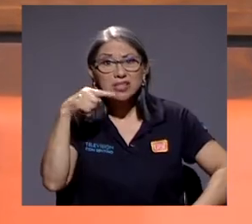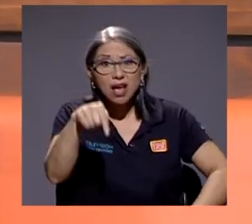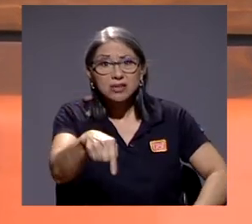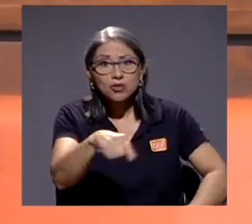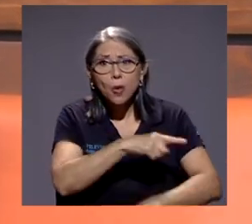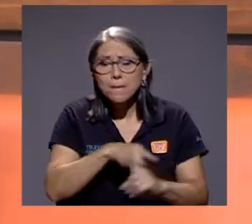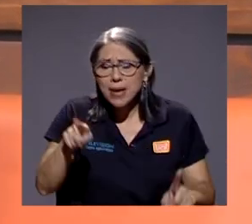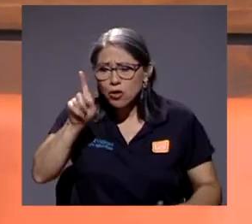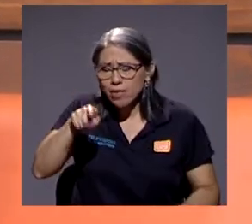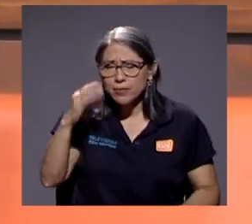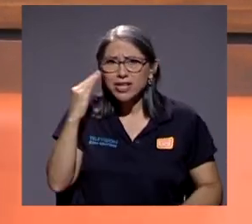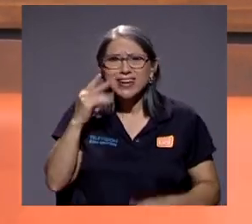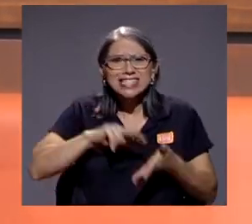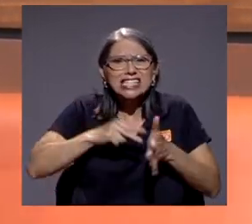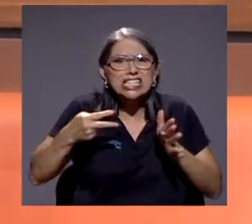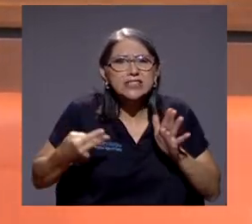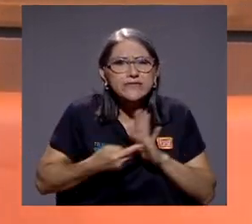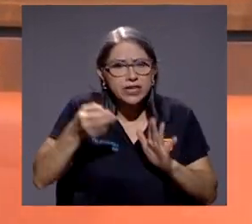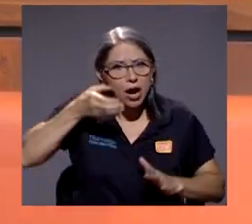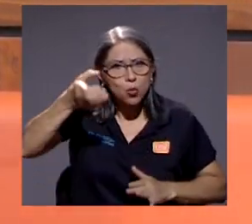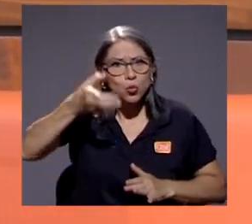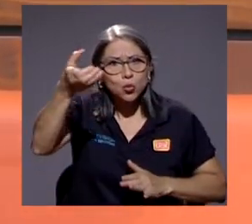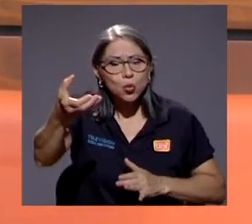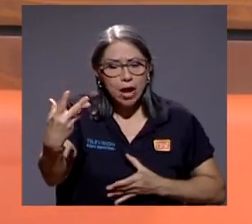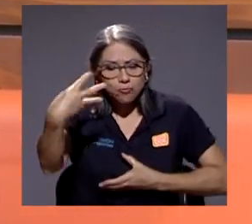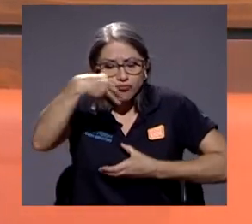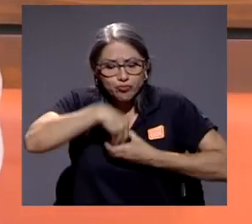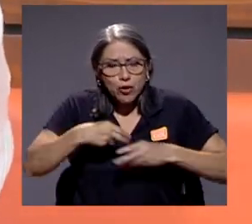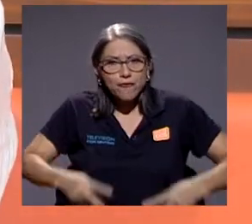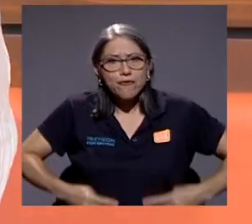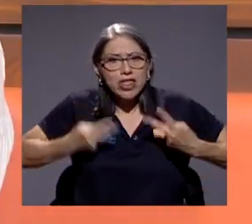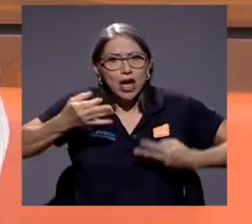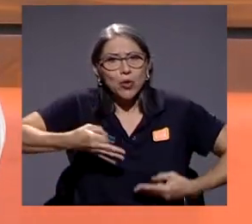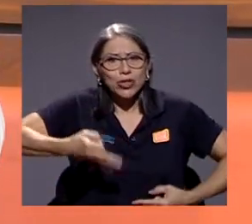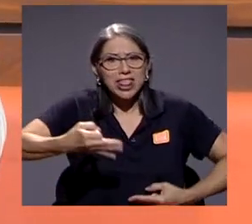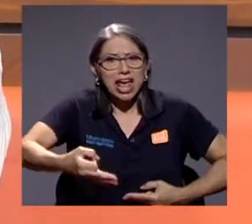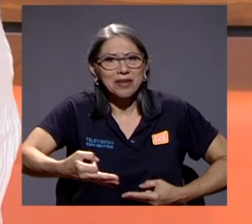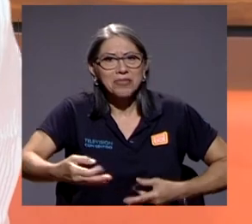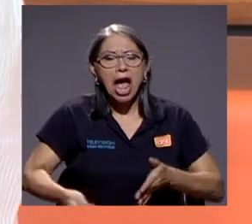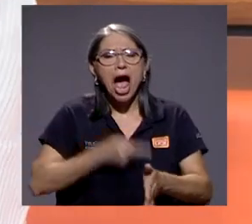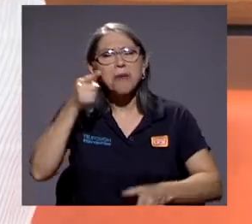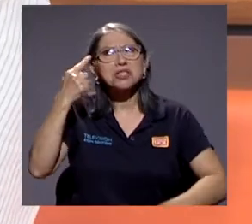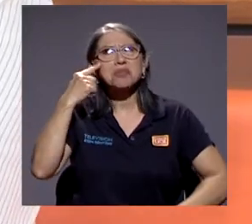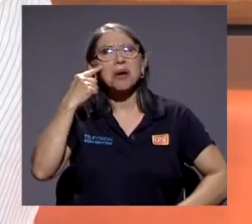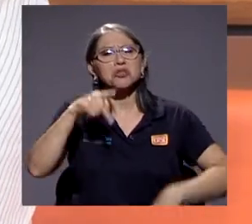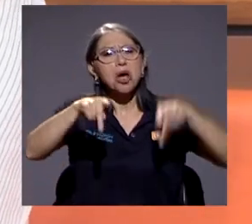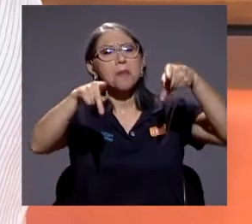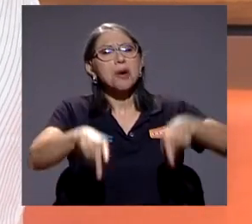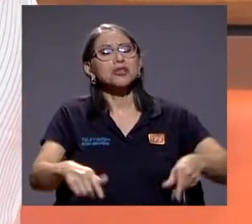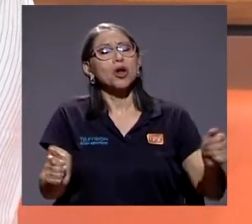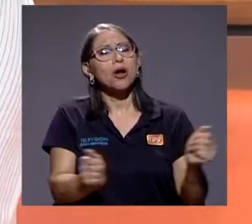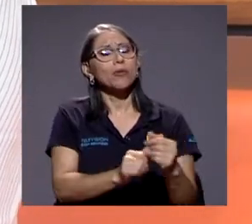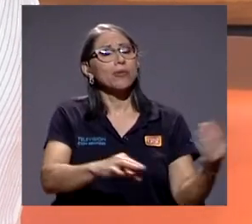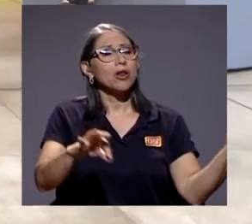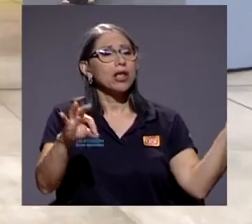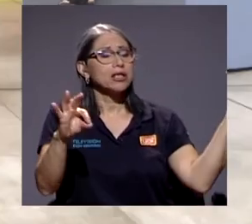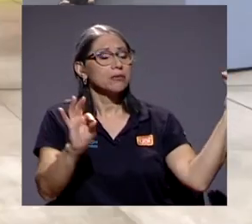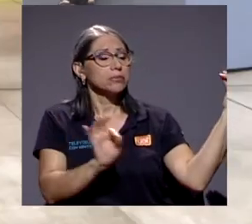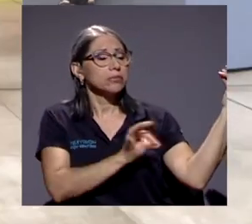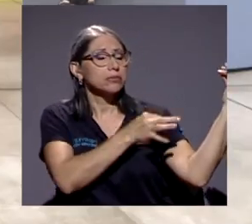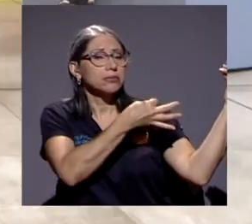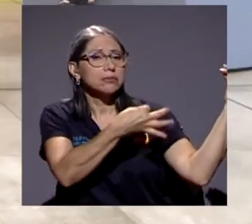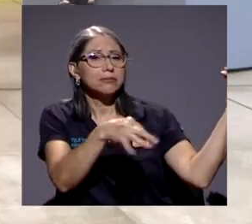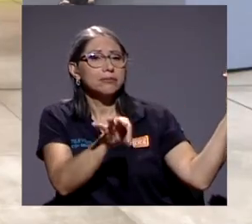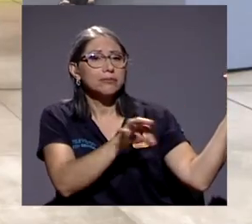y tal vez mariana nos podría decir pero por qué tenemos este concepto de que bueno es un violinista en verdad es una obra es una danza